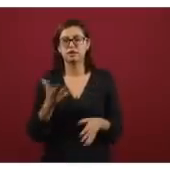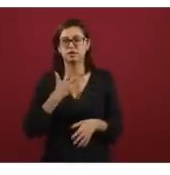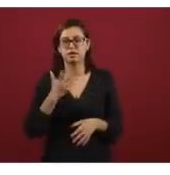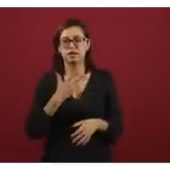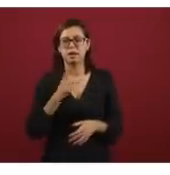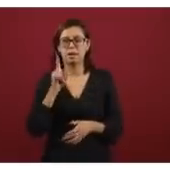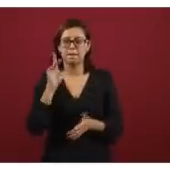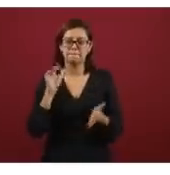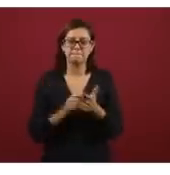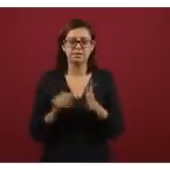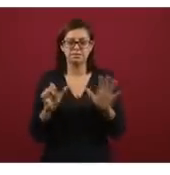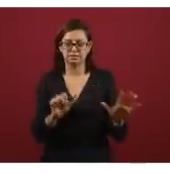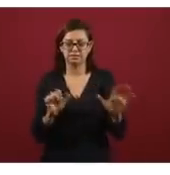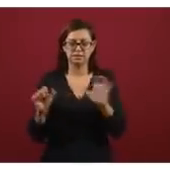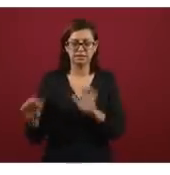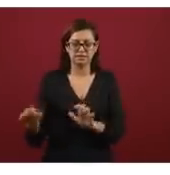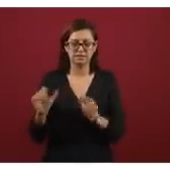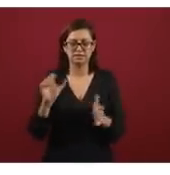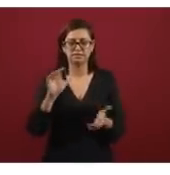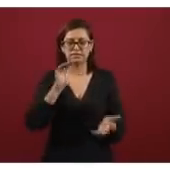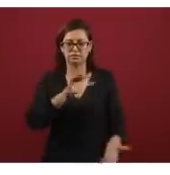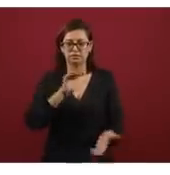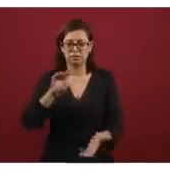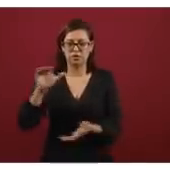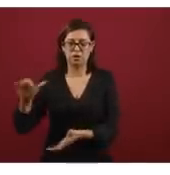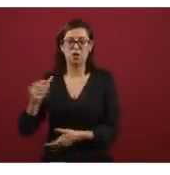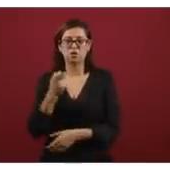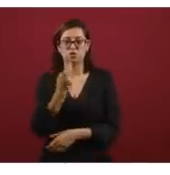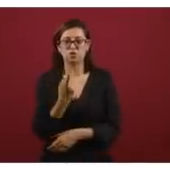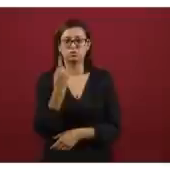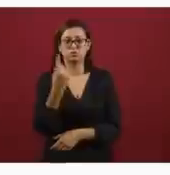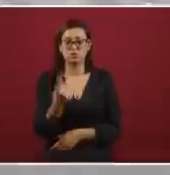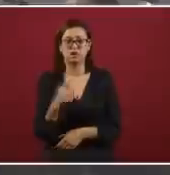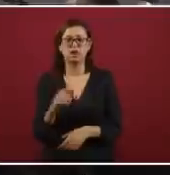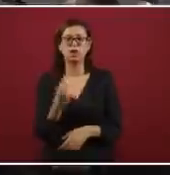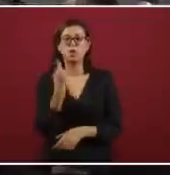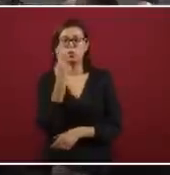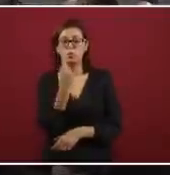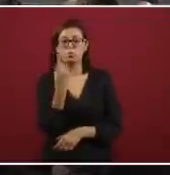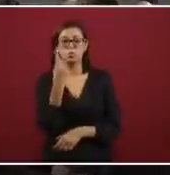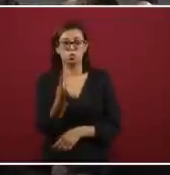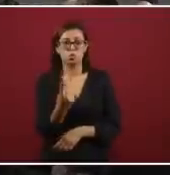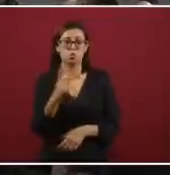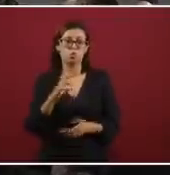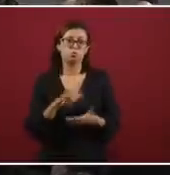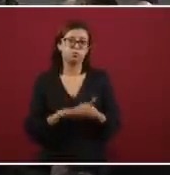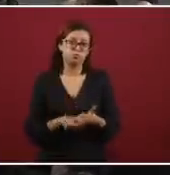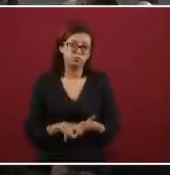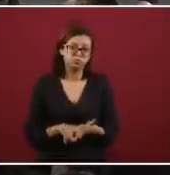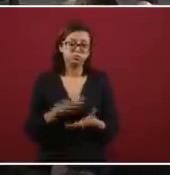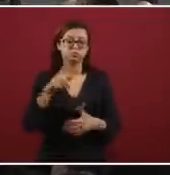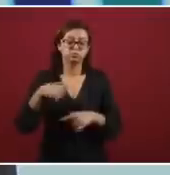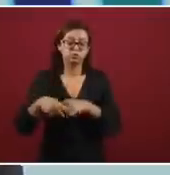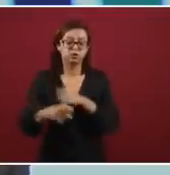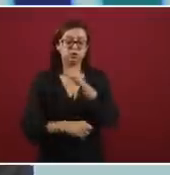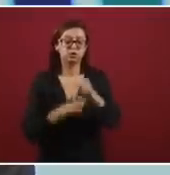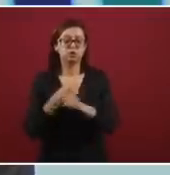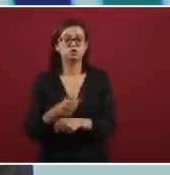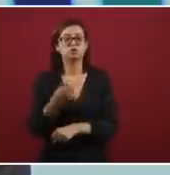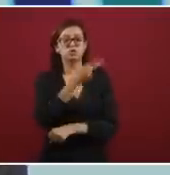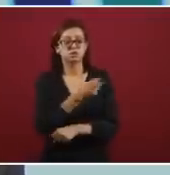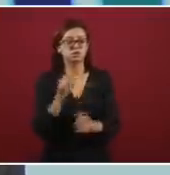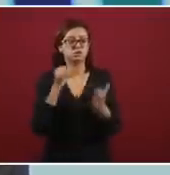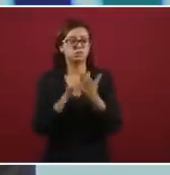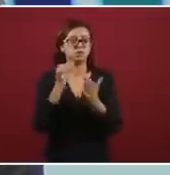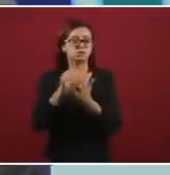1.600 millones de barriles en 2P. Y en 1P un incremento a finales del año en 200 millones